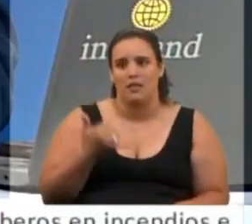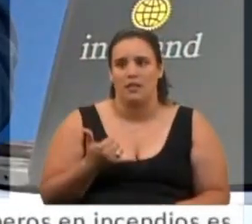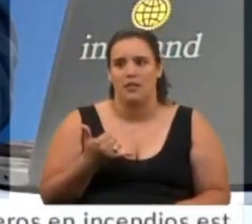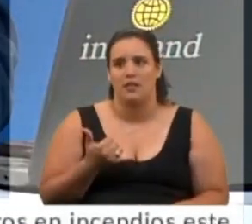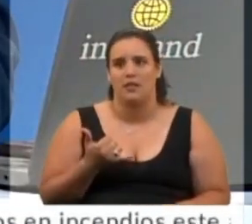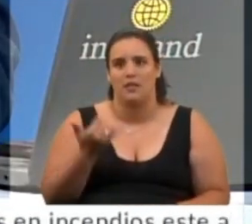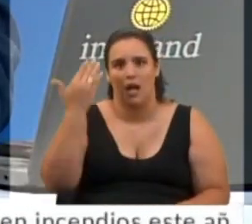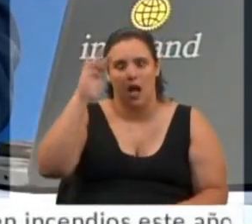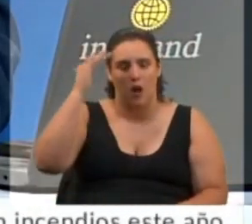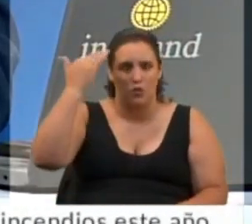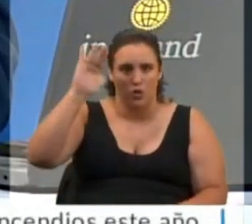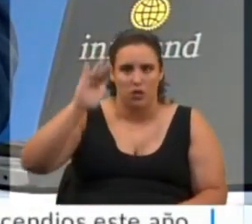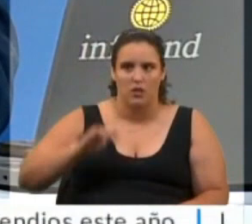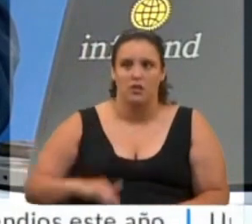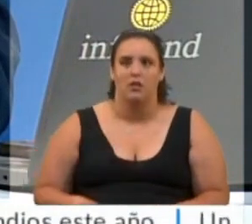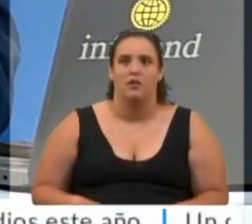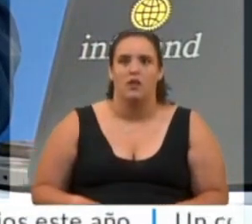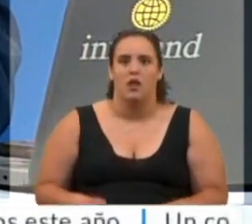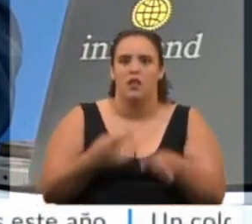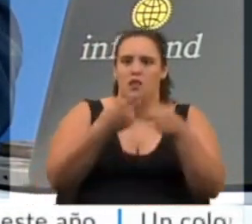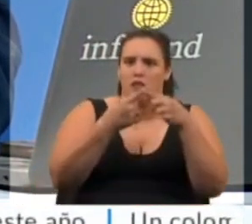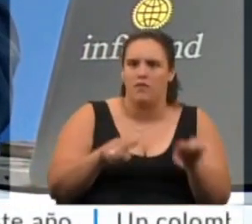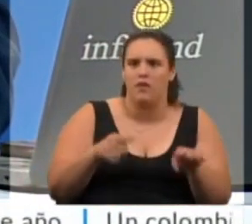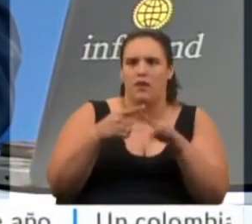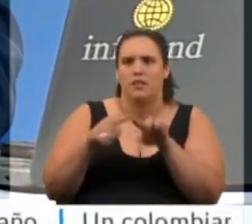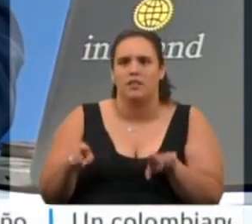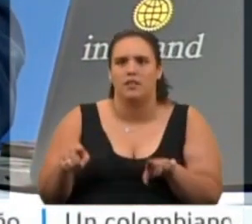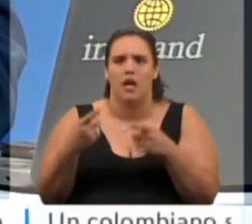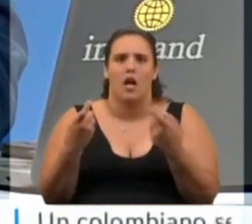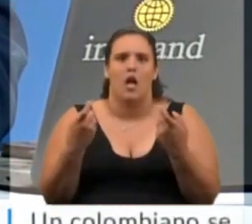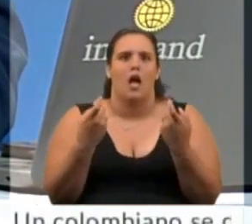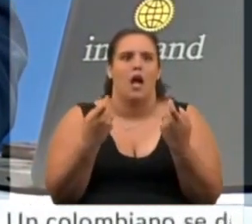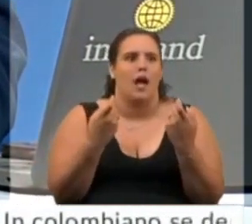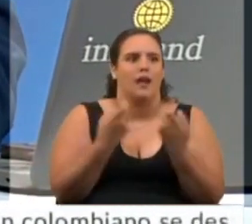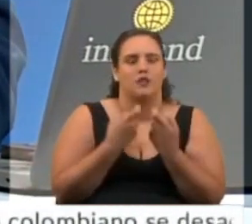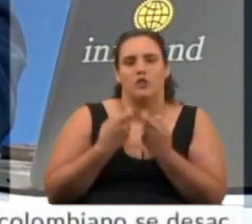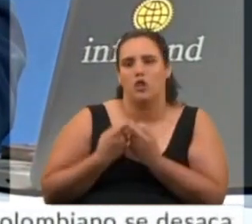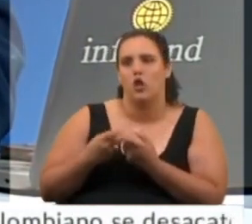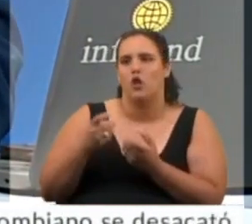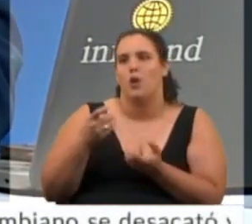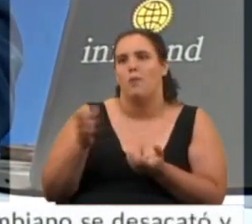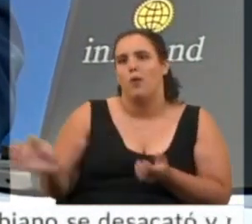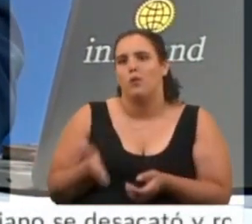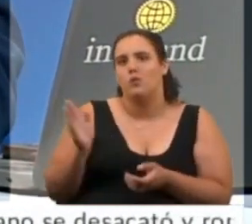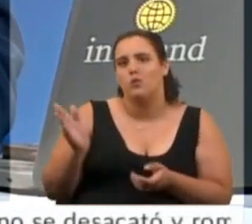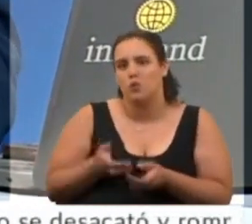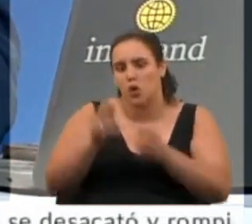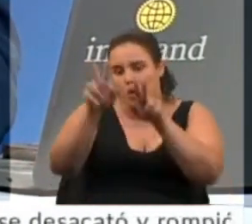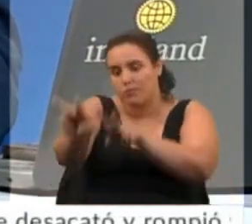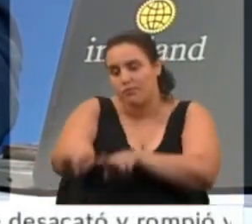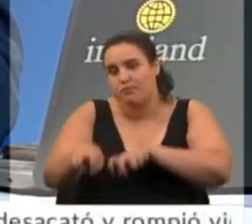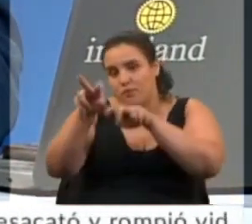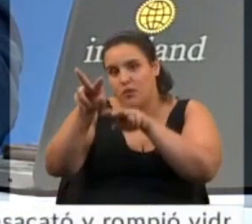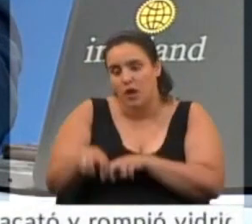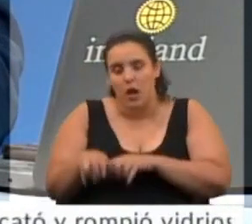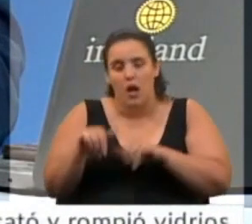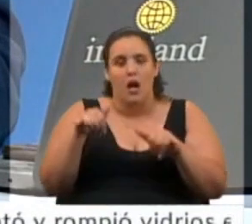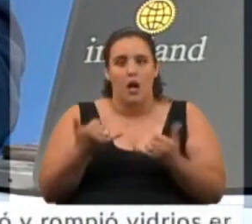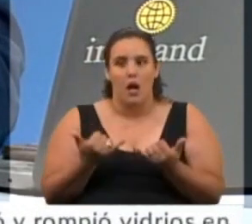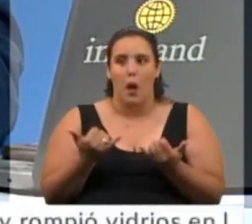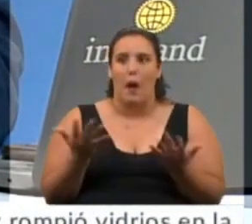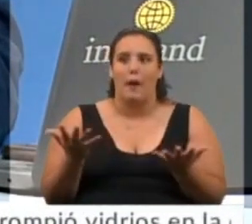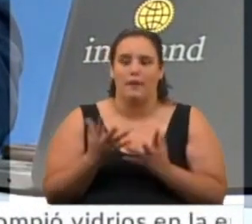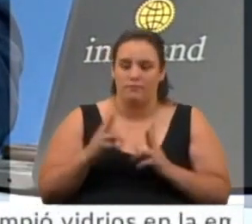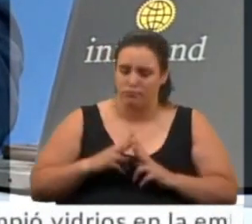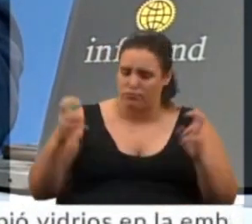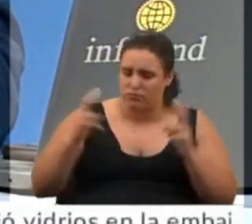a las autoridades, a las diferentes asociaciones de productores agropecuarios que justamente están analizando